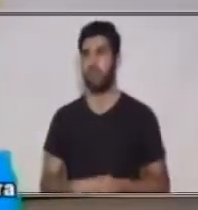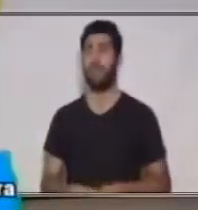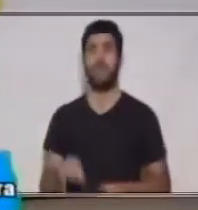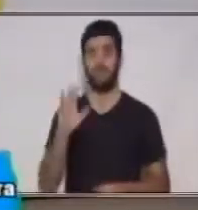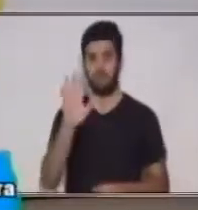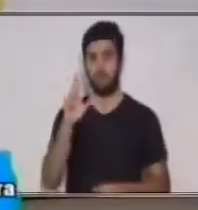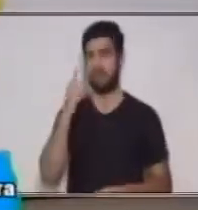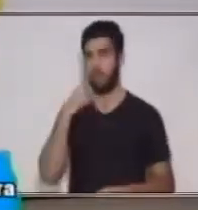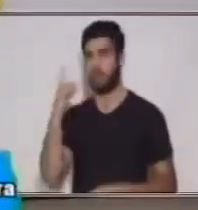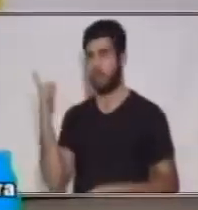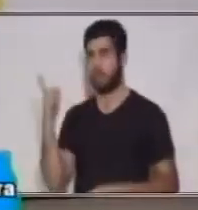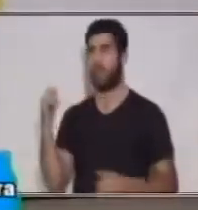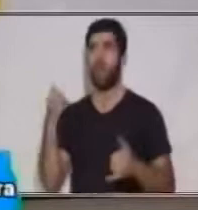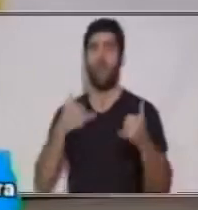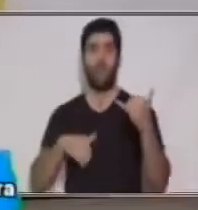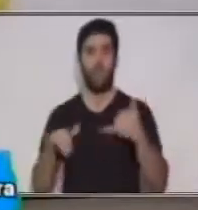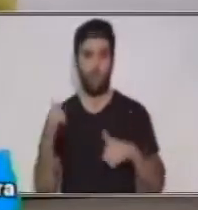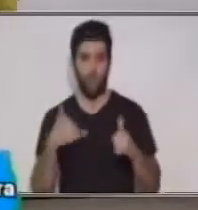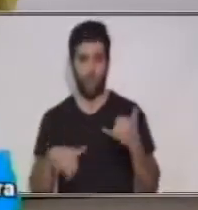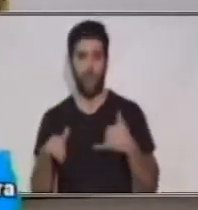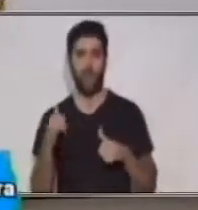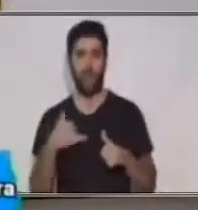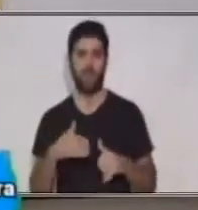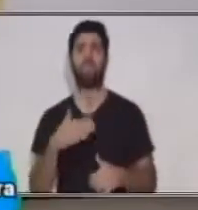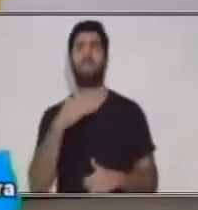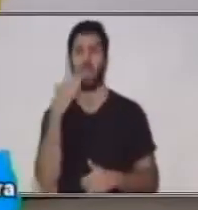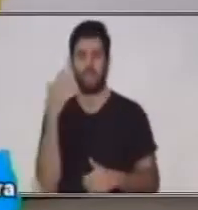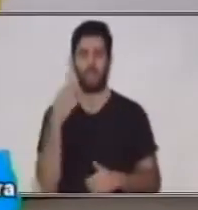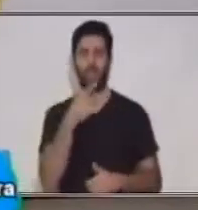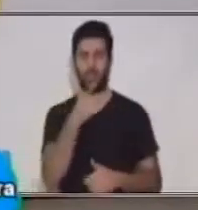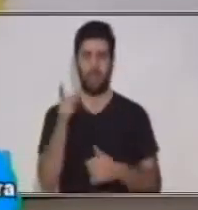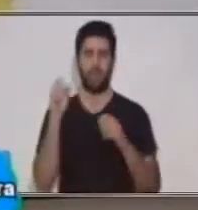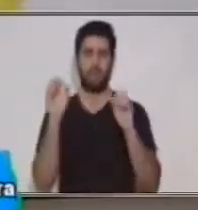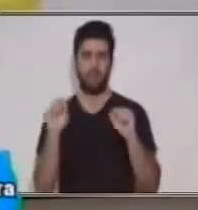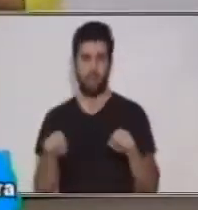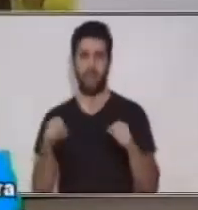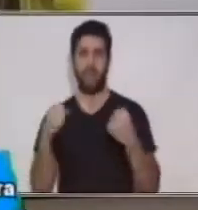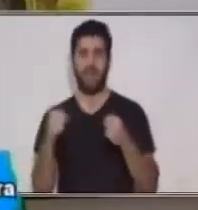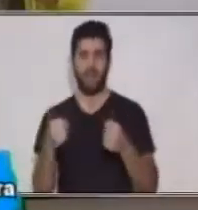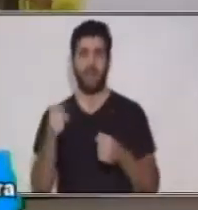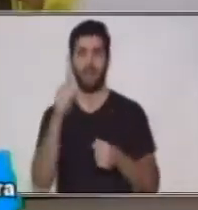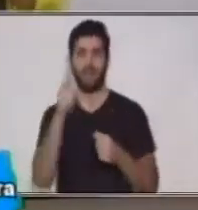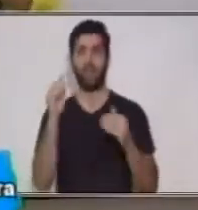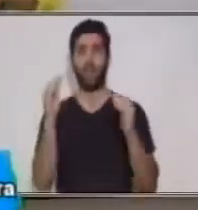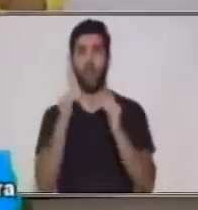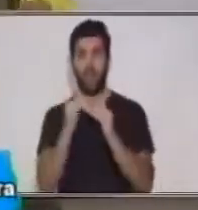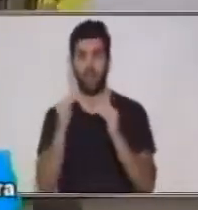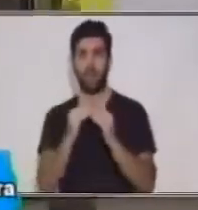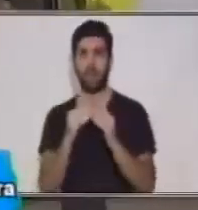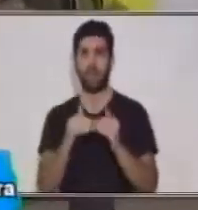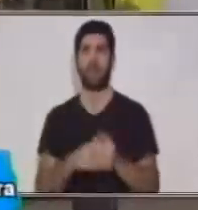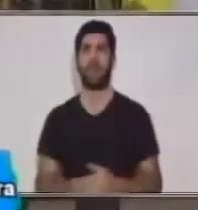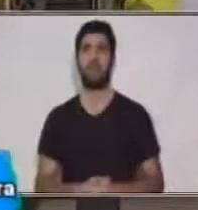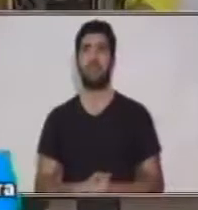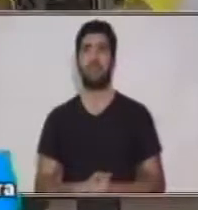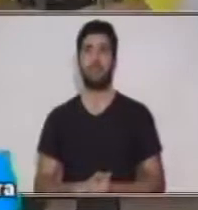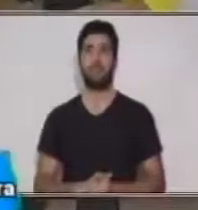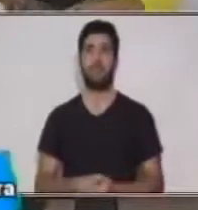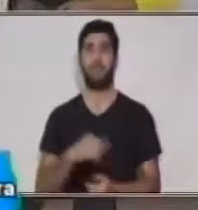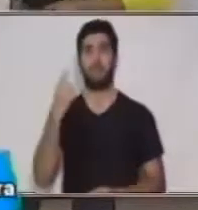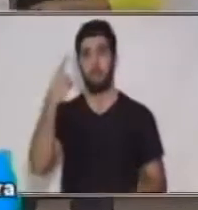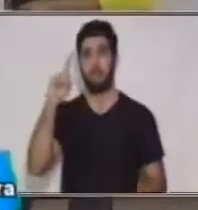Bueno, traigo un juego. Es un juego que tú puedes utilizar en casa para que no se te olviden